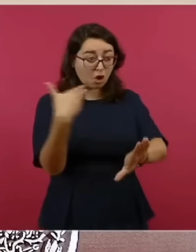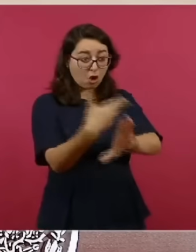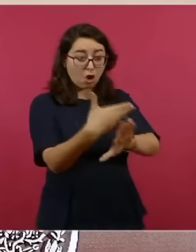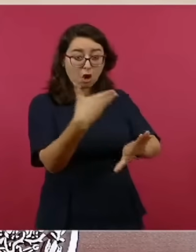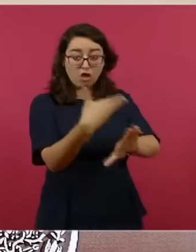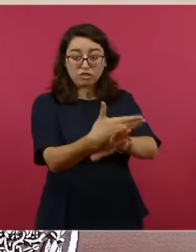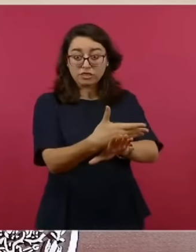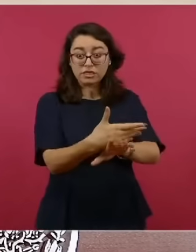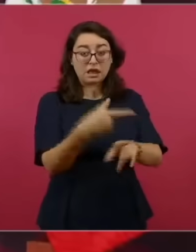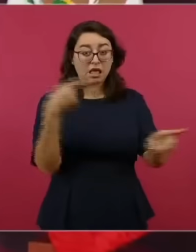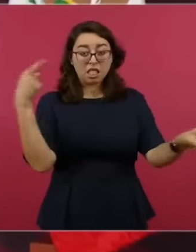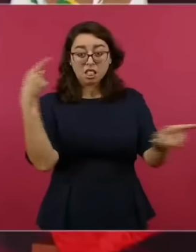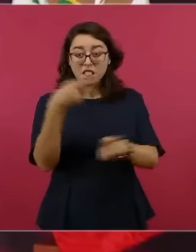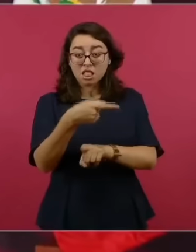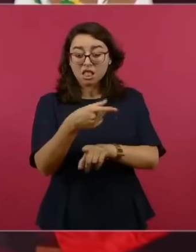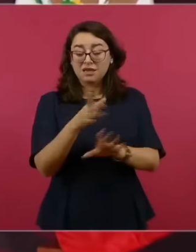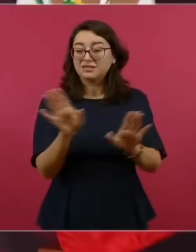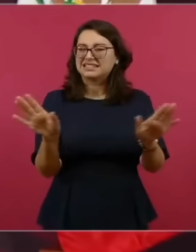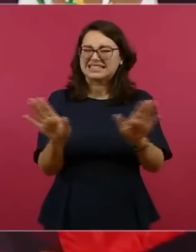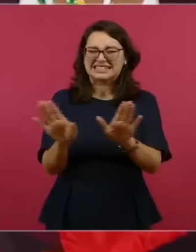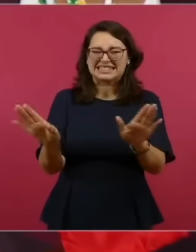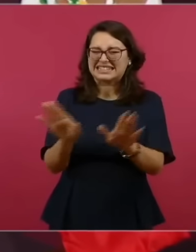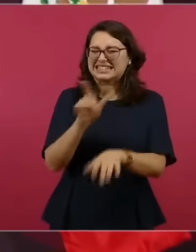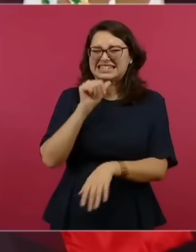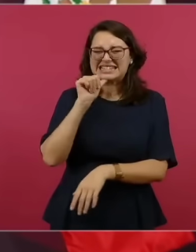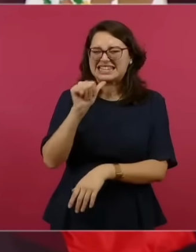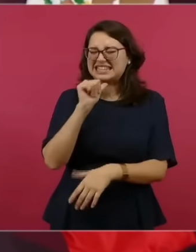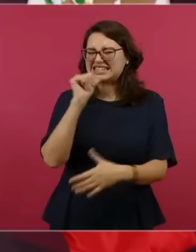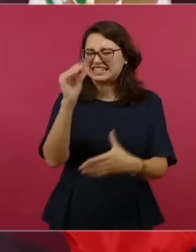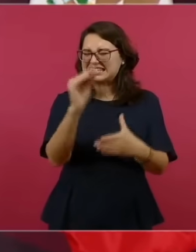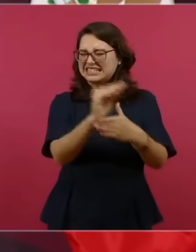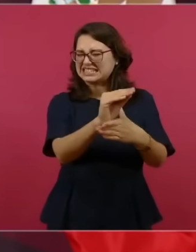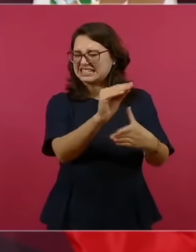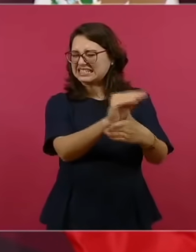ni siquiera discutir